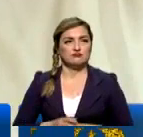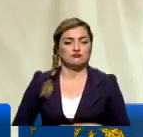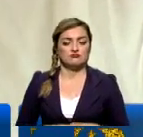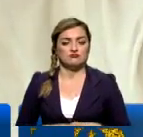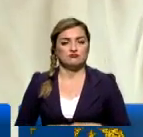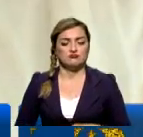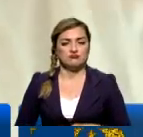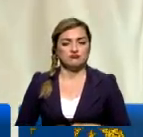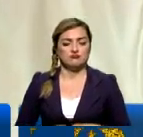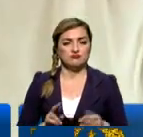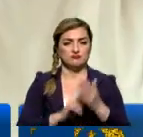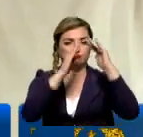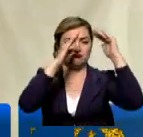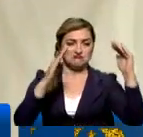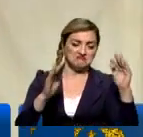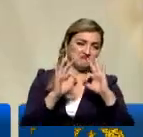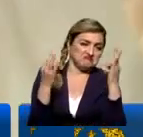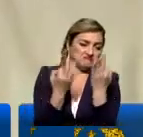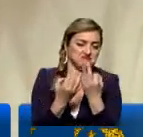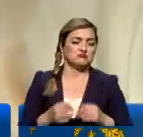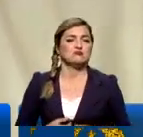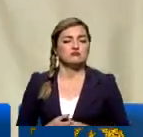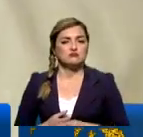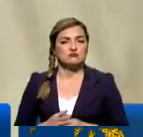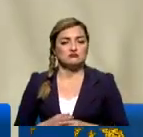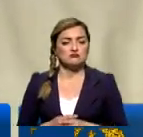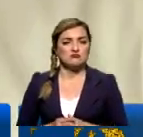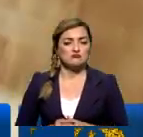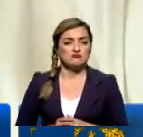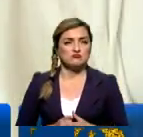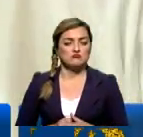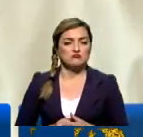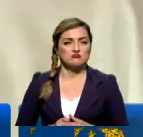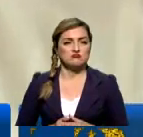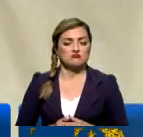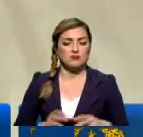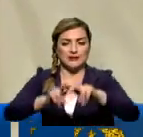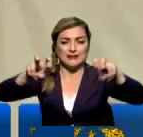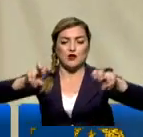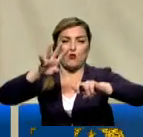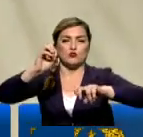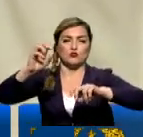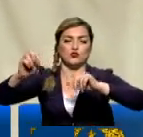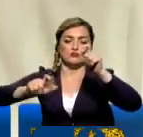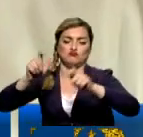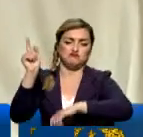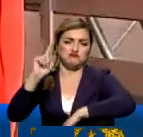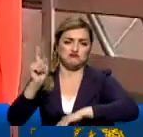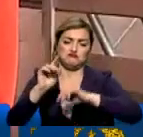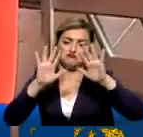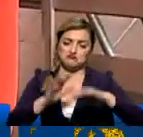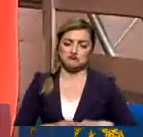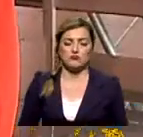tipo domicilio familiar o cosa por el estilo, que, pero es distinto lo que podemos hacer. No podemos tener un salón de 400 personas para